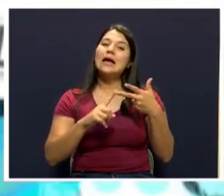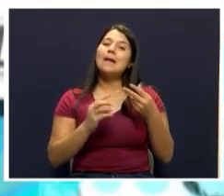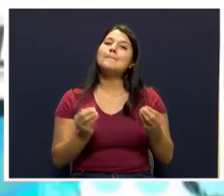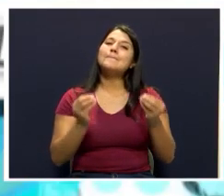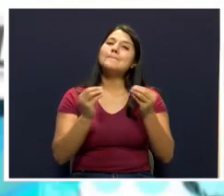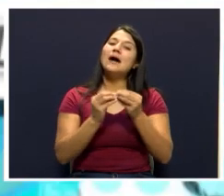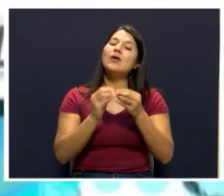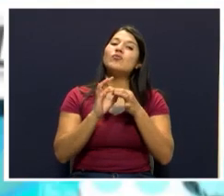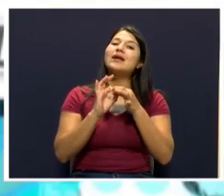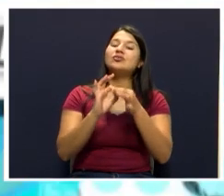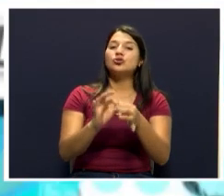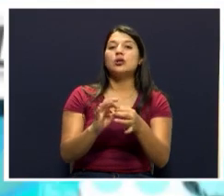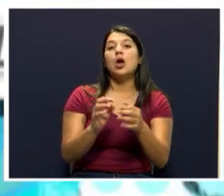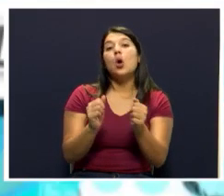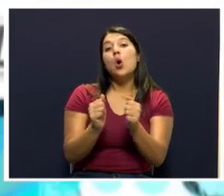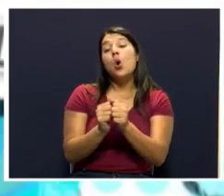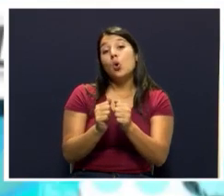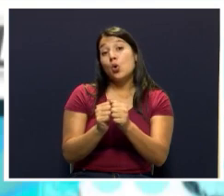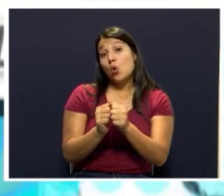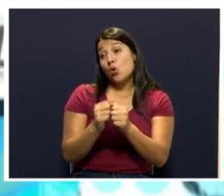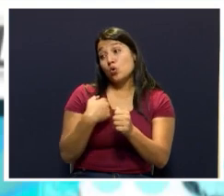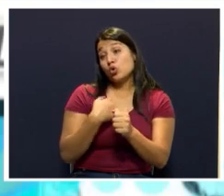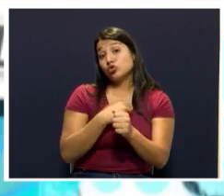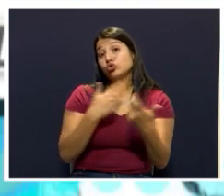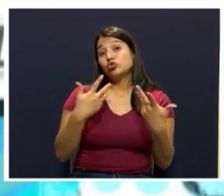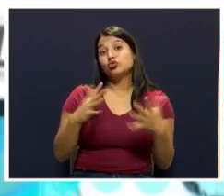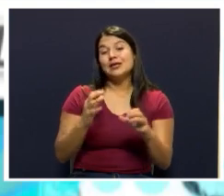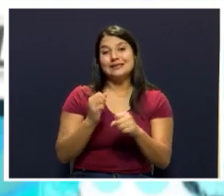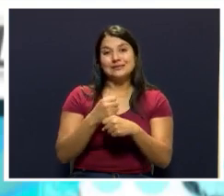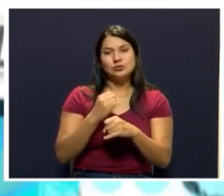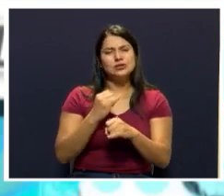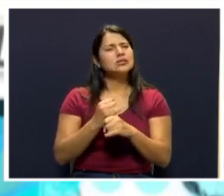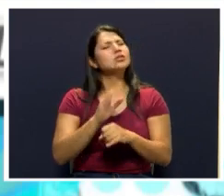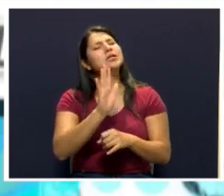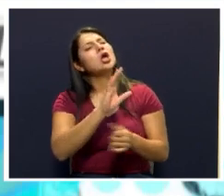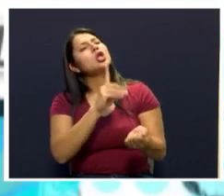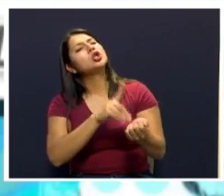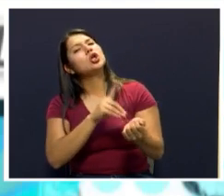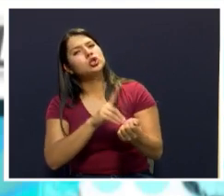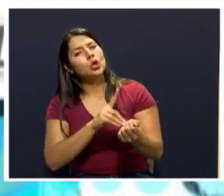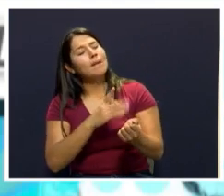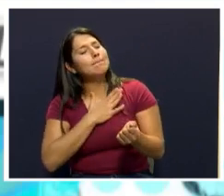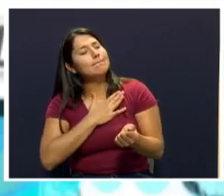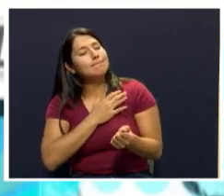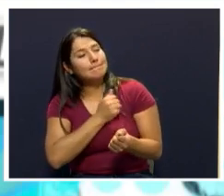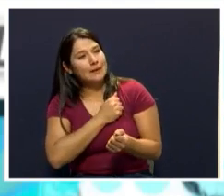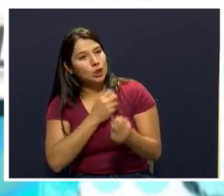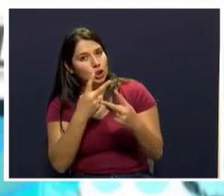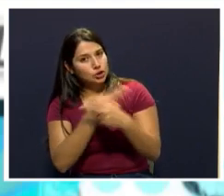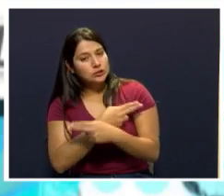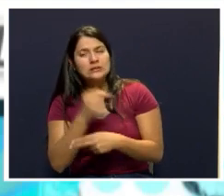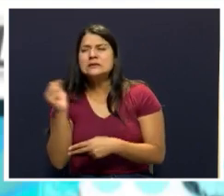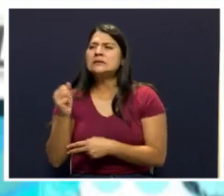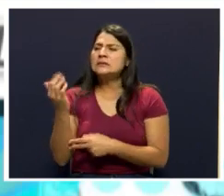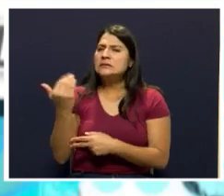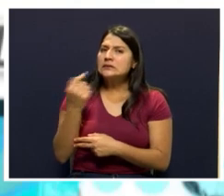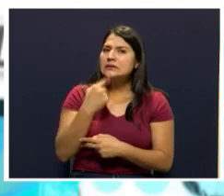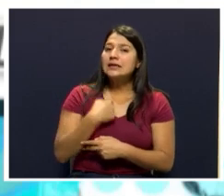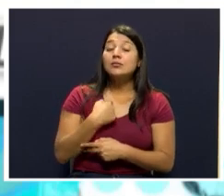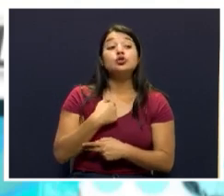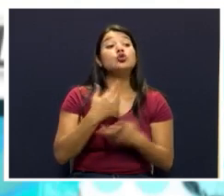relacionada con lo que tradicionalmente hemos hecho en el Instituto Clodomiro Picado. Doctor Gutiérrez, lo interrumpo porque sí, quiero